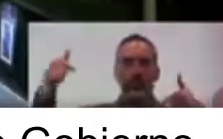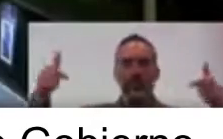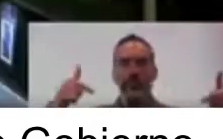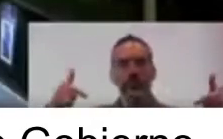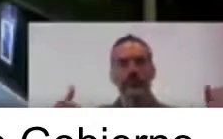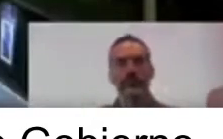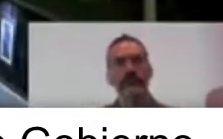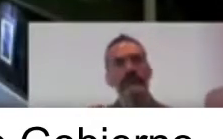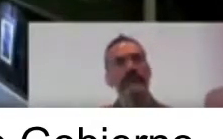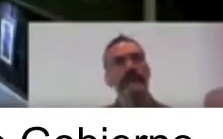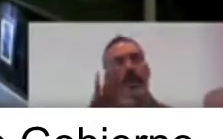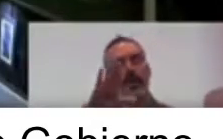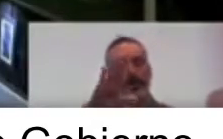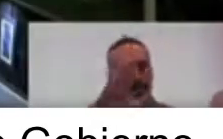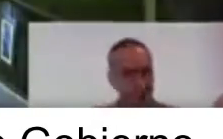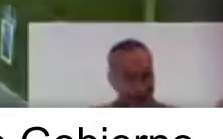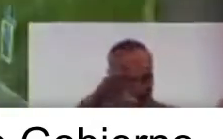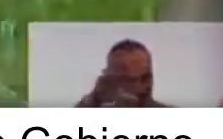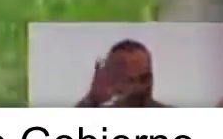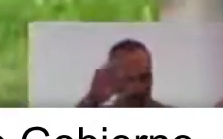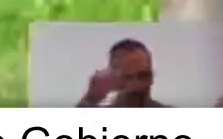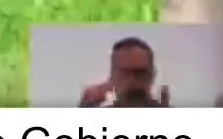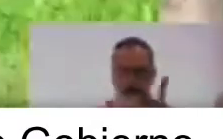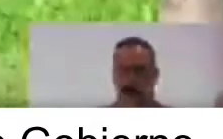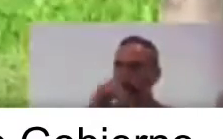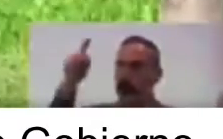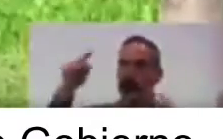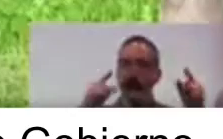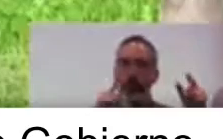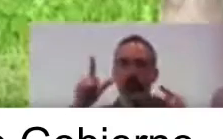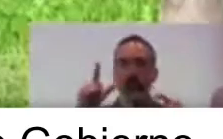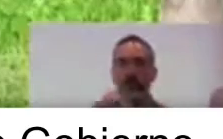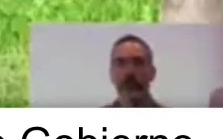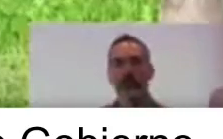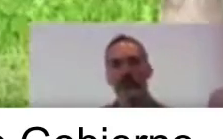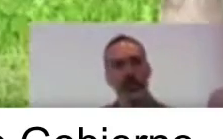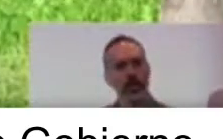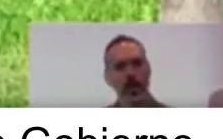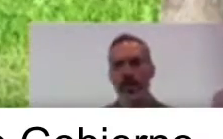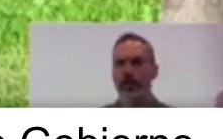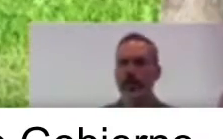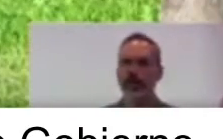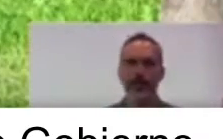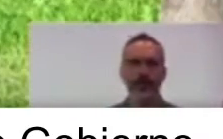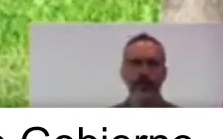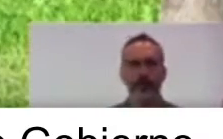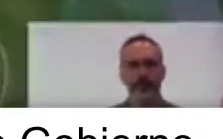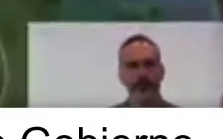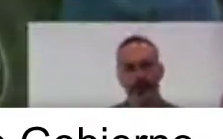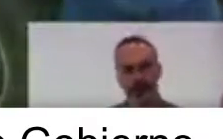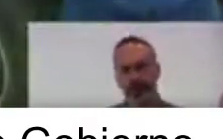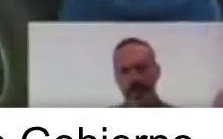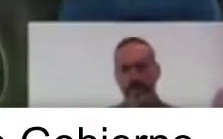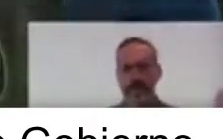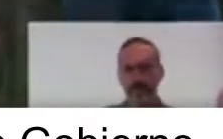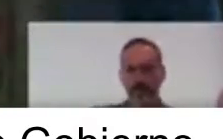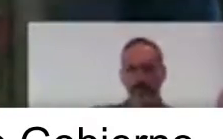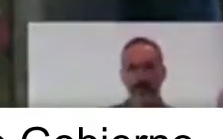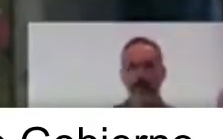luz. Aseguramos también que tendríamos camellones, parques limpios y bien